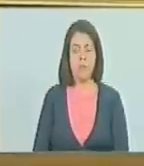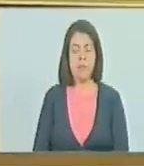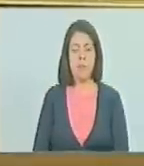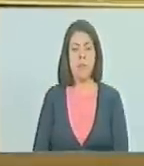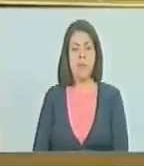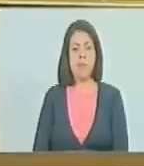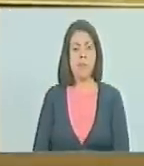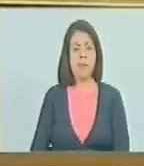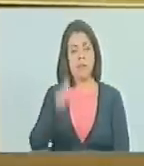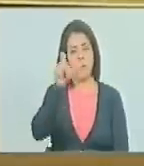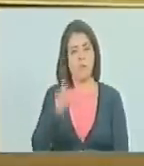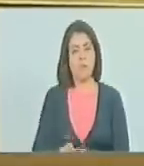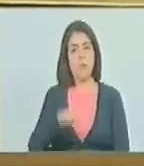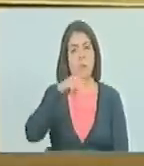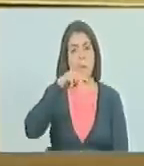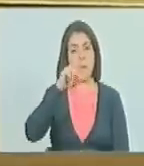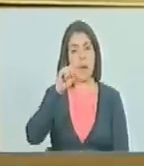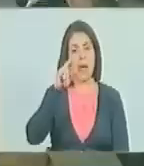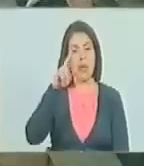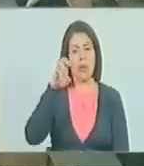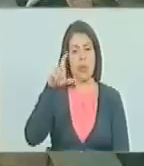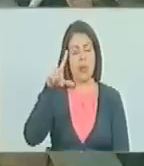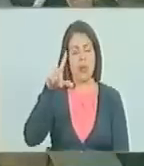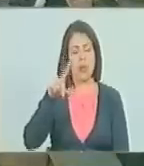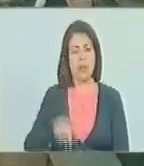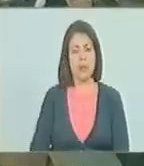Voy a dejar en el derecho de palabra al diputado Manuel Hernández.